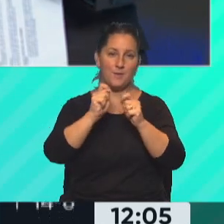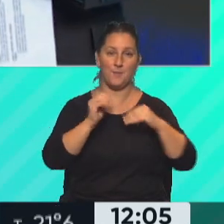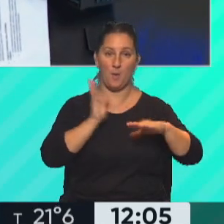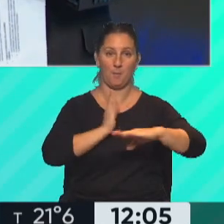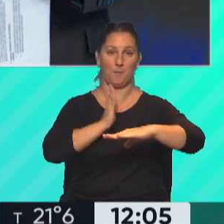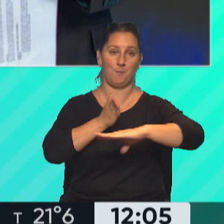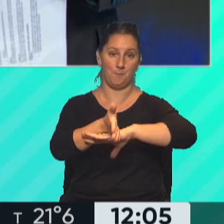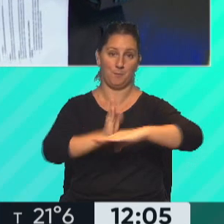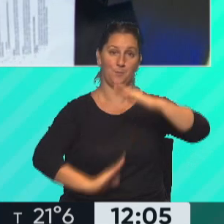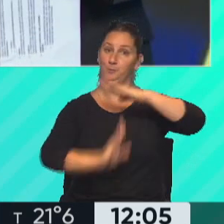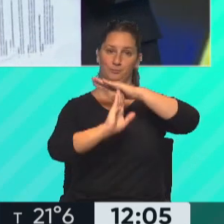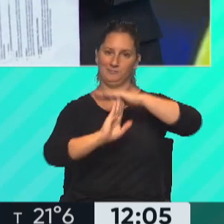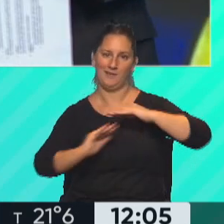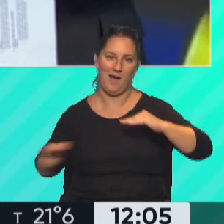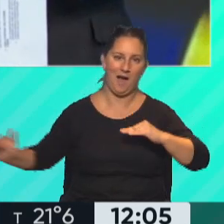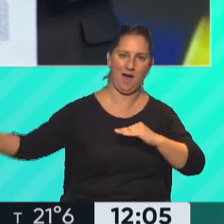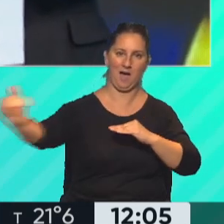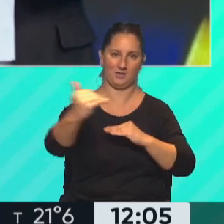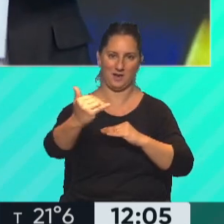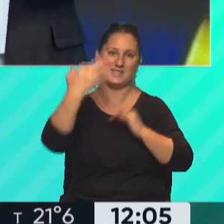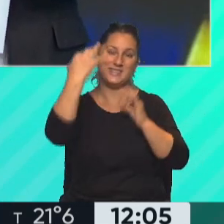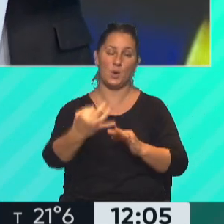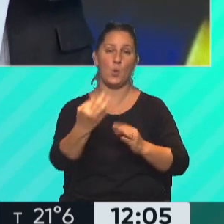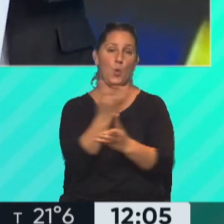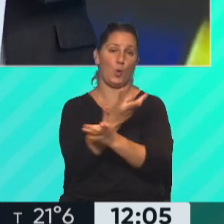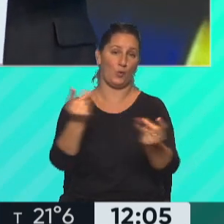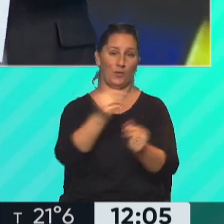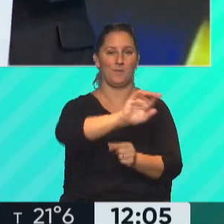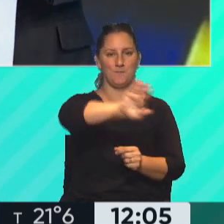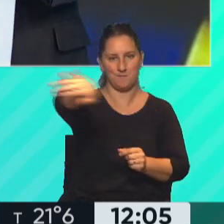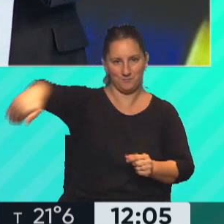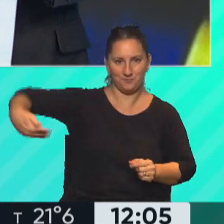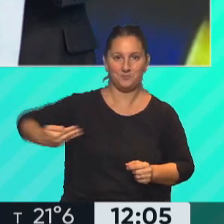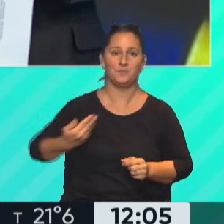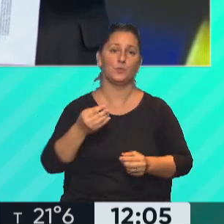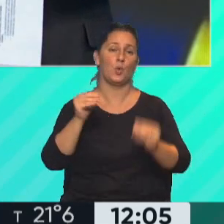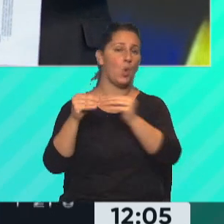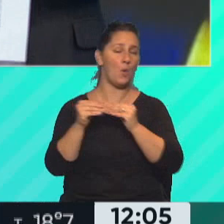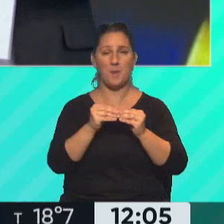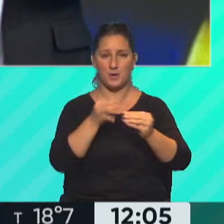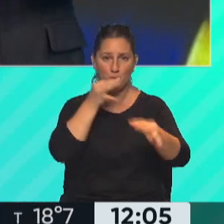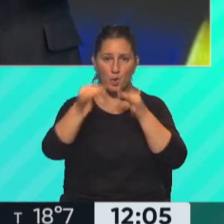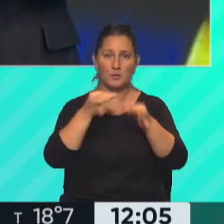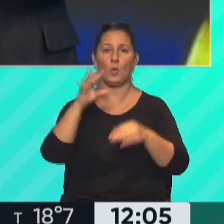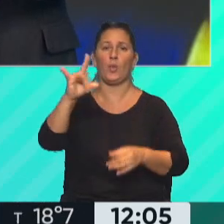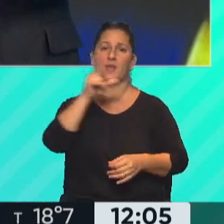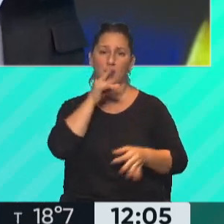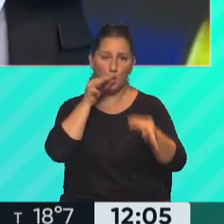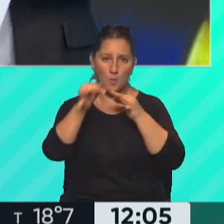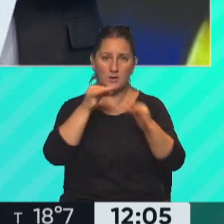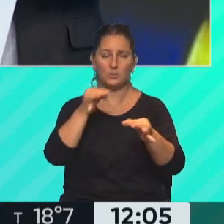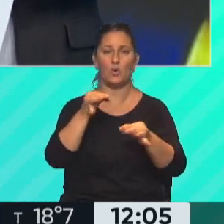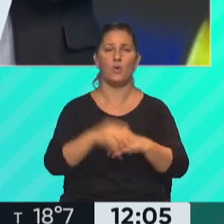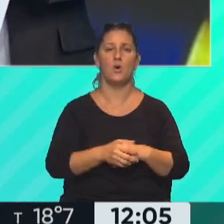puerta por atrás pasa lo mismo seguramente cuando se retire habló con sus compañeros habló con el técnico habló con